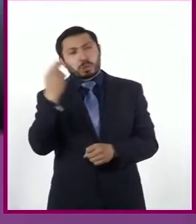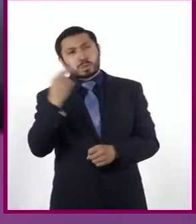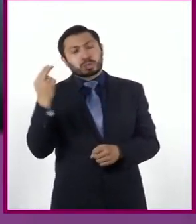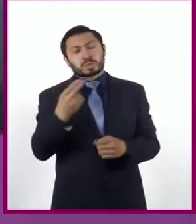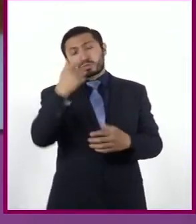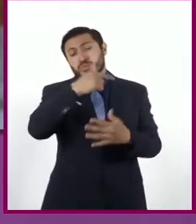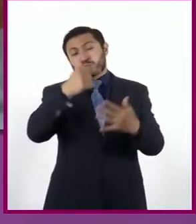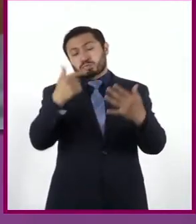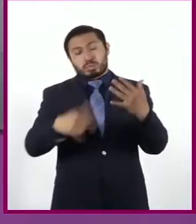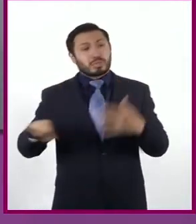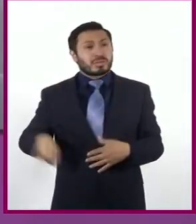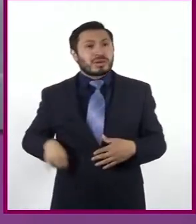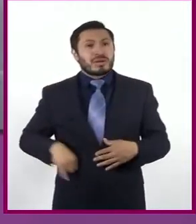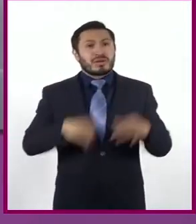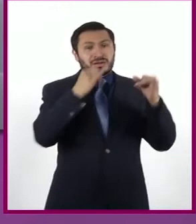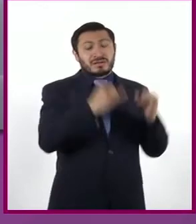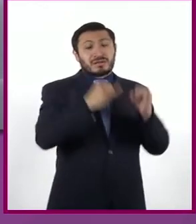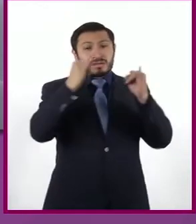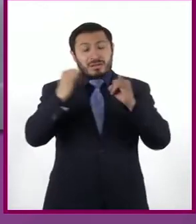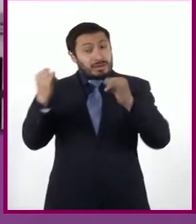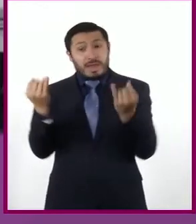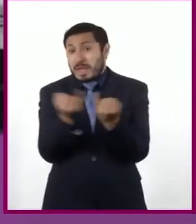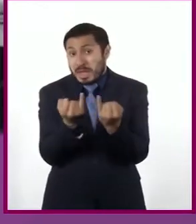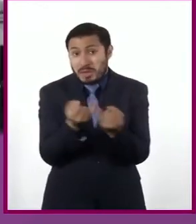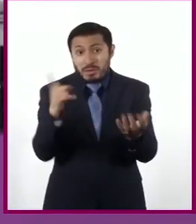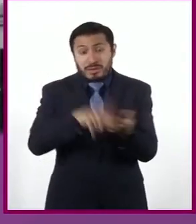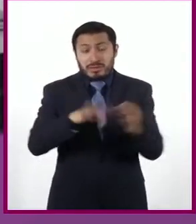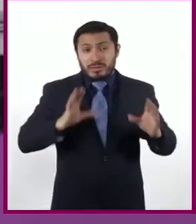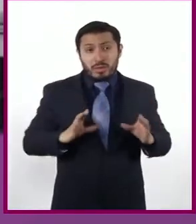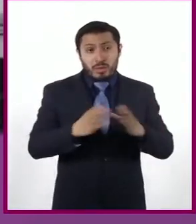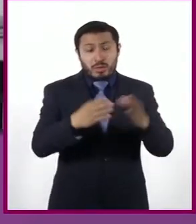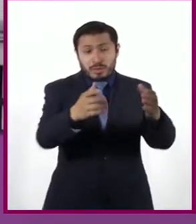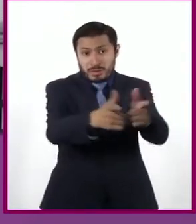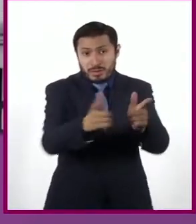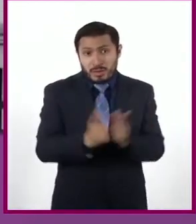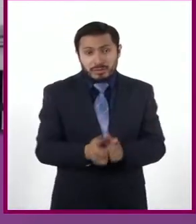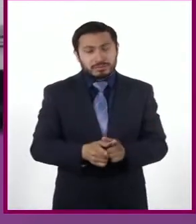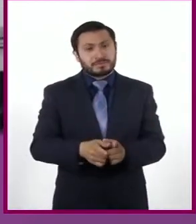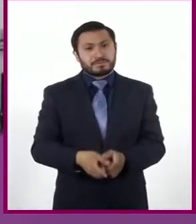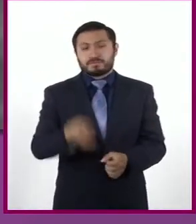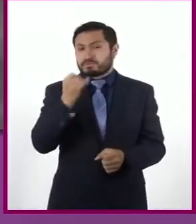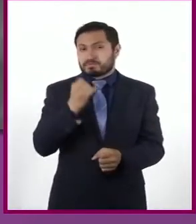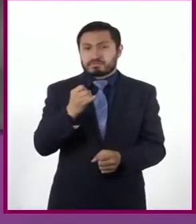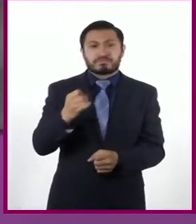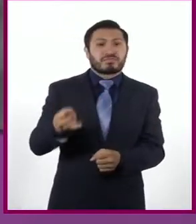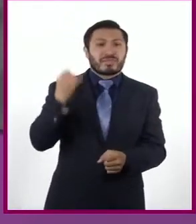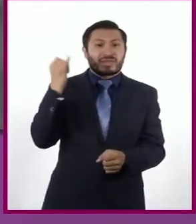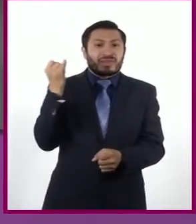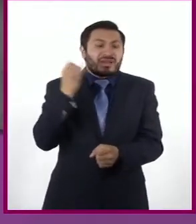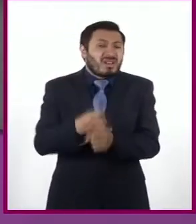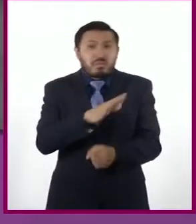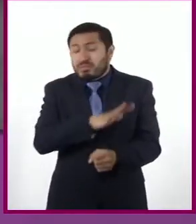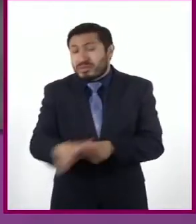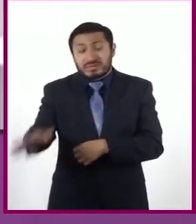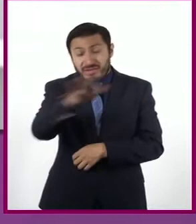los intereses personales y del grupo. Es imposible que los ciudadanos se involucren en todos los asuntos públicos,